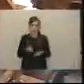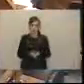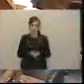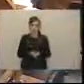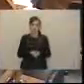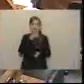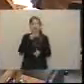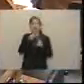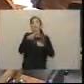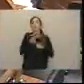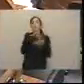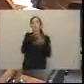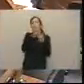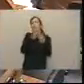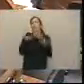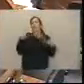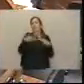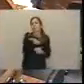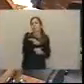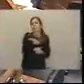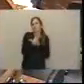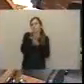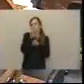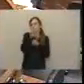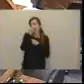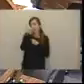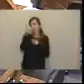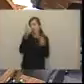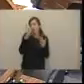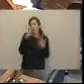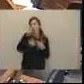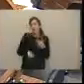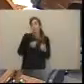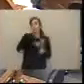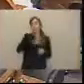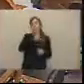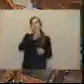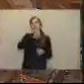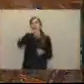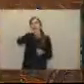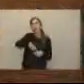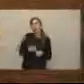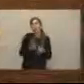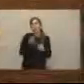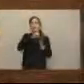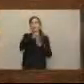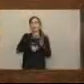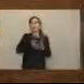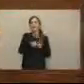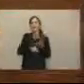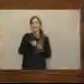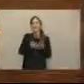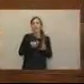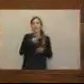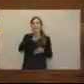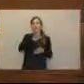Porque luego hablaban de los recortes. Y eso me viene a la cabeza, ya que está aquí el señor Emilio León. Aquella película de Tim Burton, Eduardo Manistrijera,